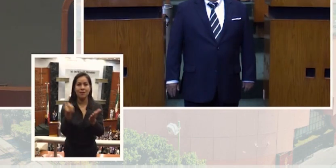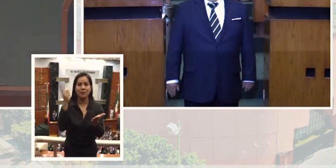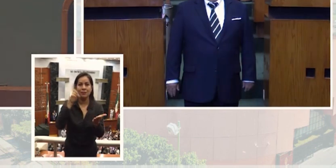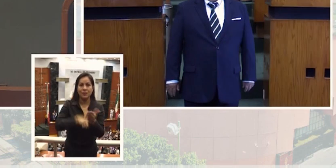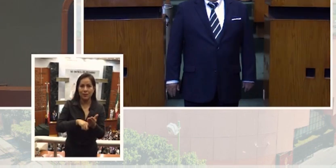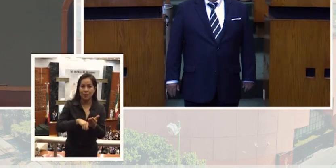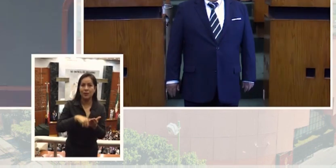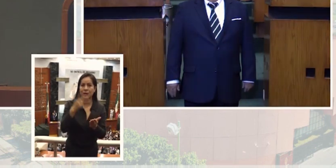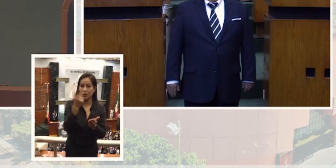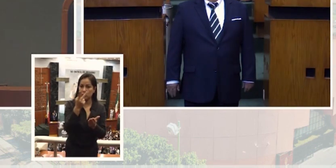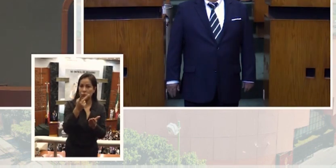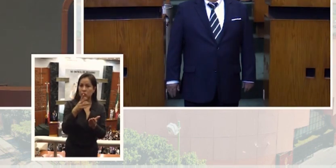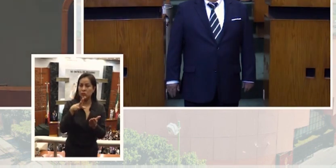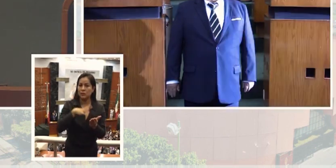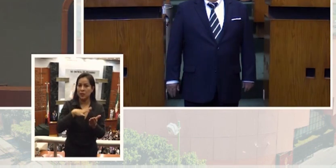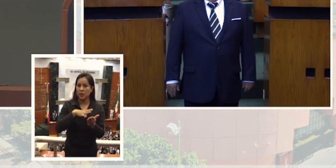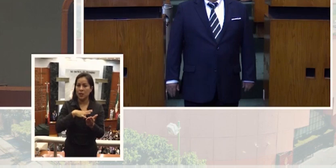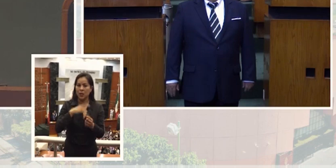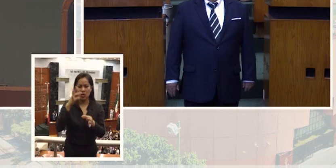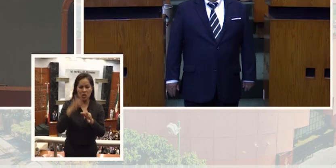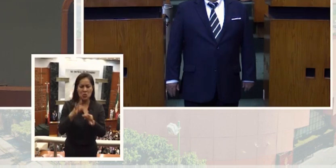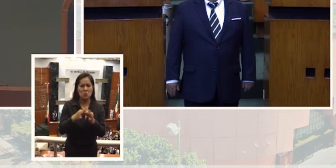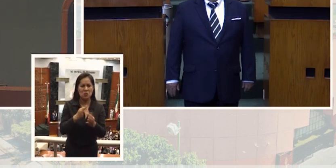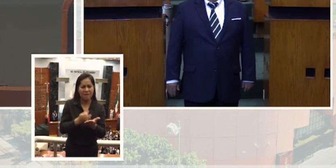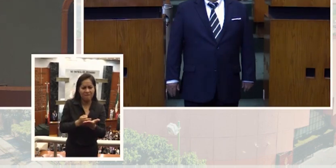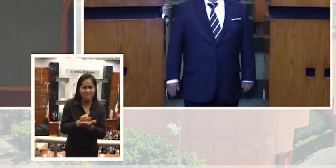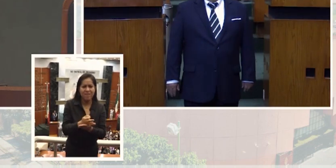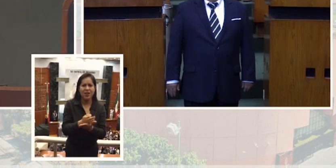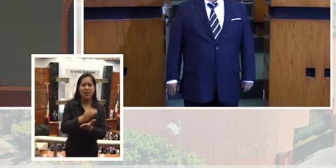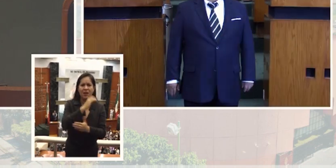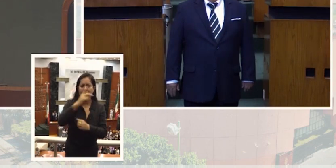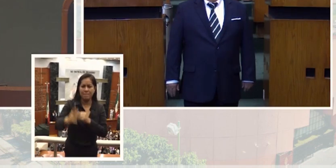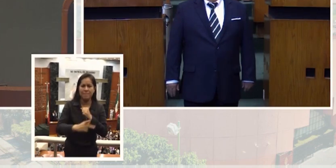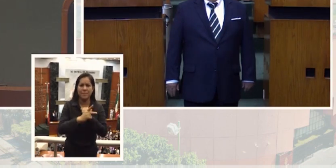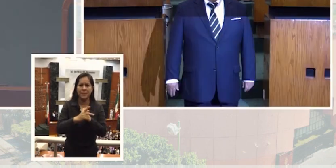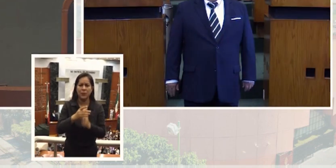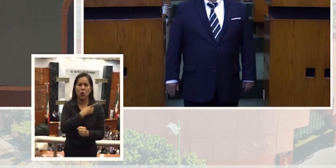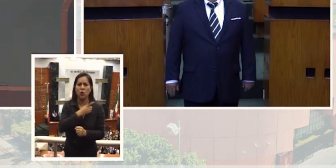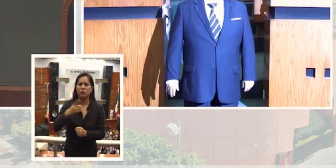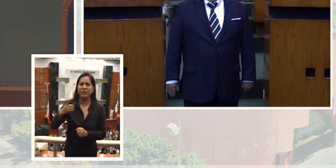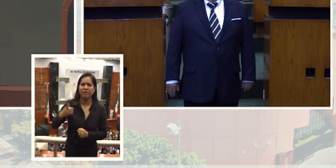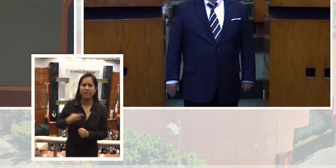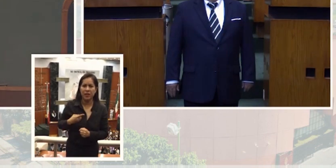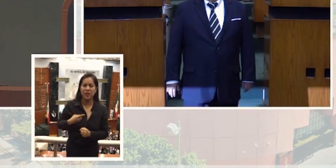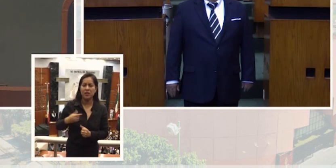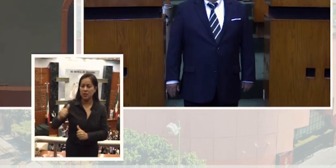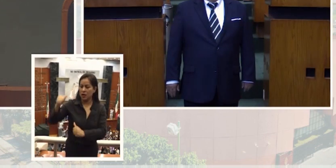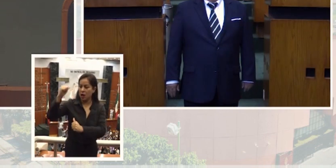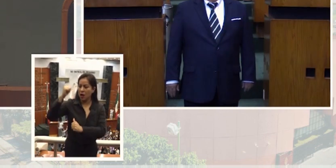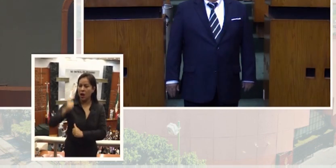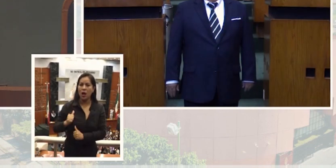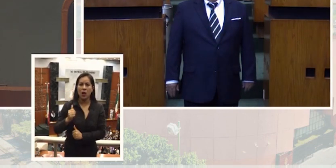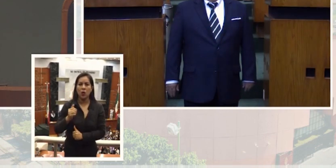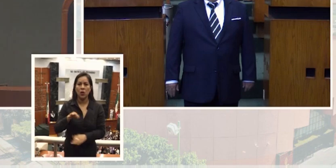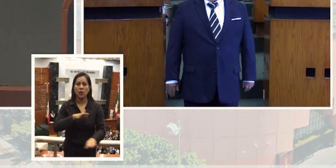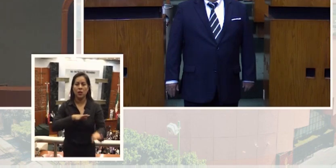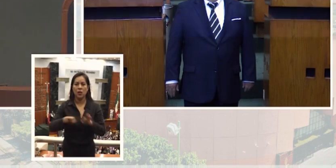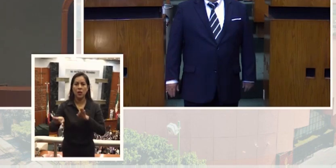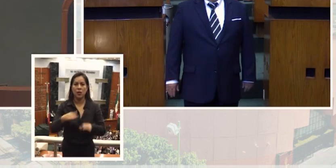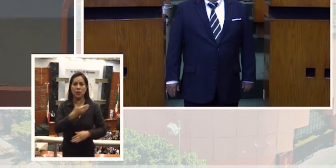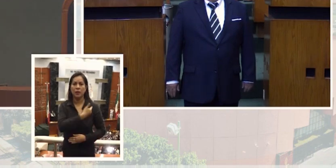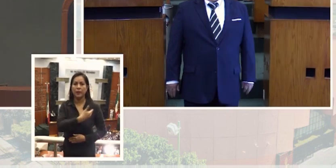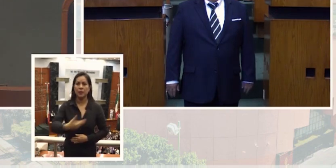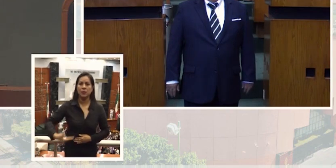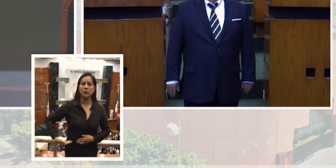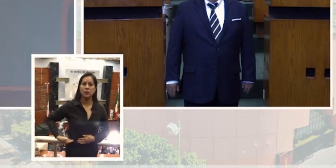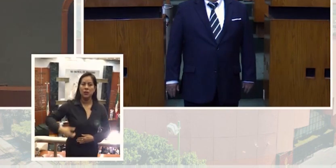una y otra emanen, y cumplir fiel y patrióticamente con los deberes del cargo y funciones de